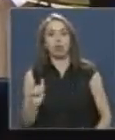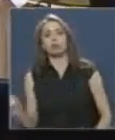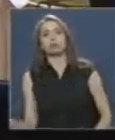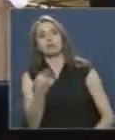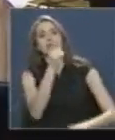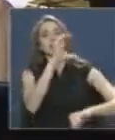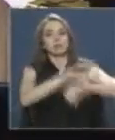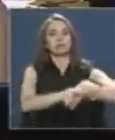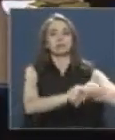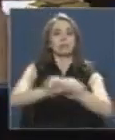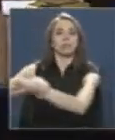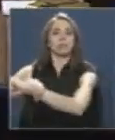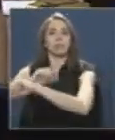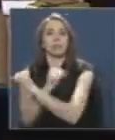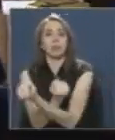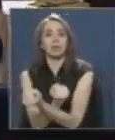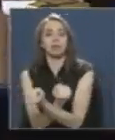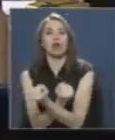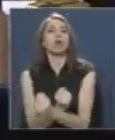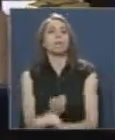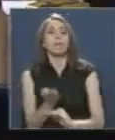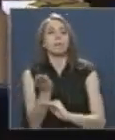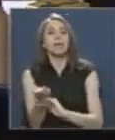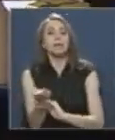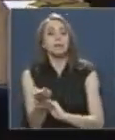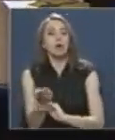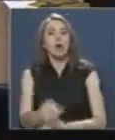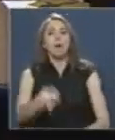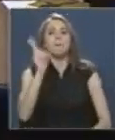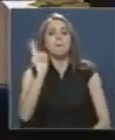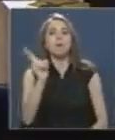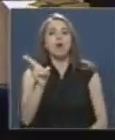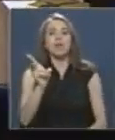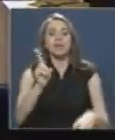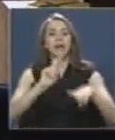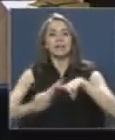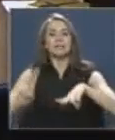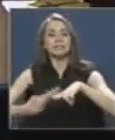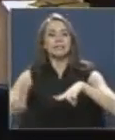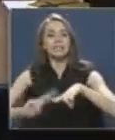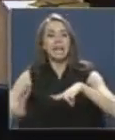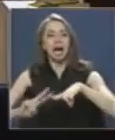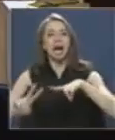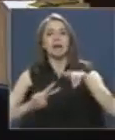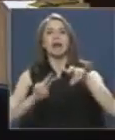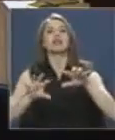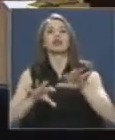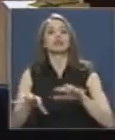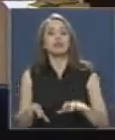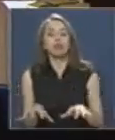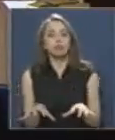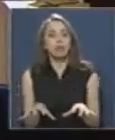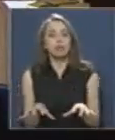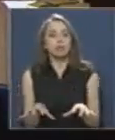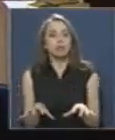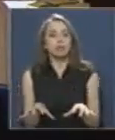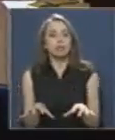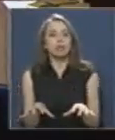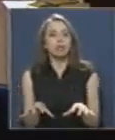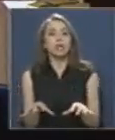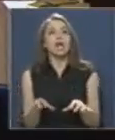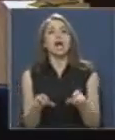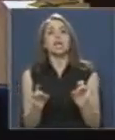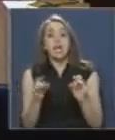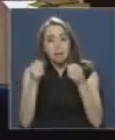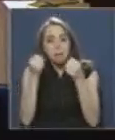preso? ¿Podemos pedirle que prohíba el desarrollo de cuestiones que son o que pueden